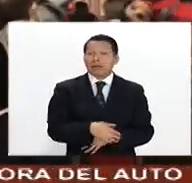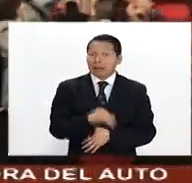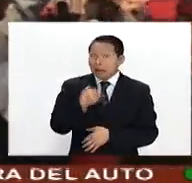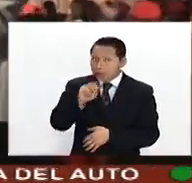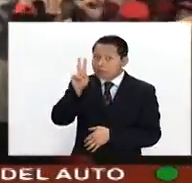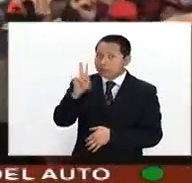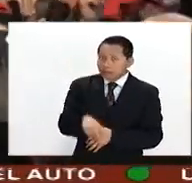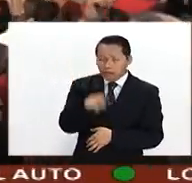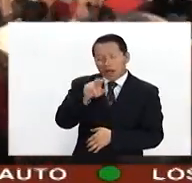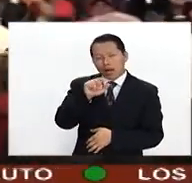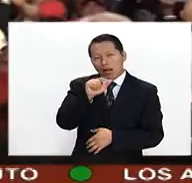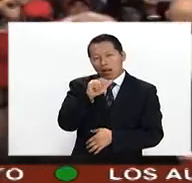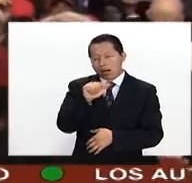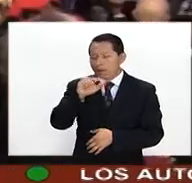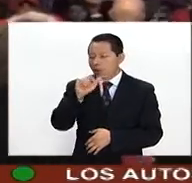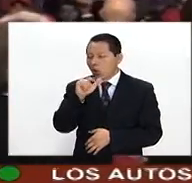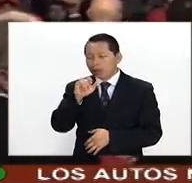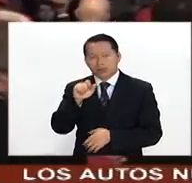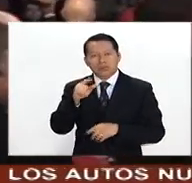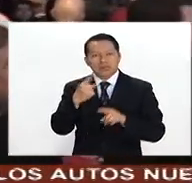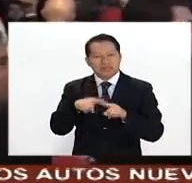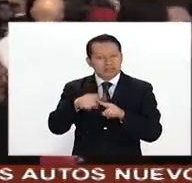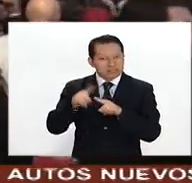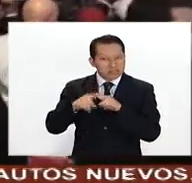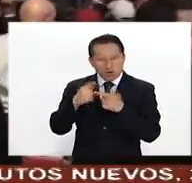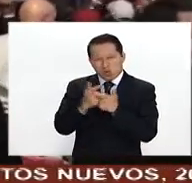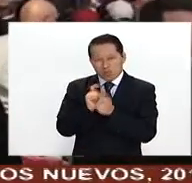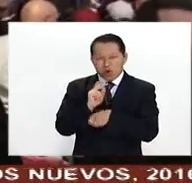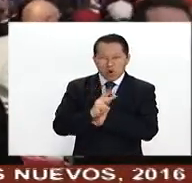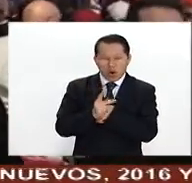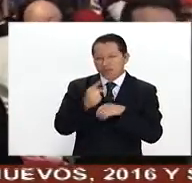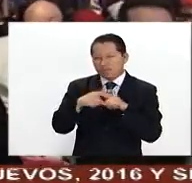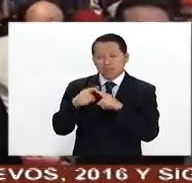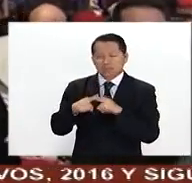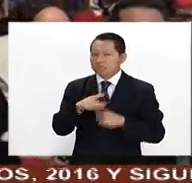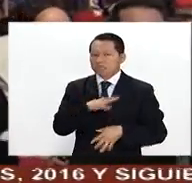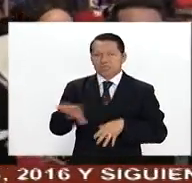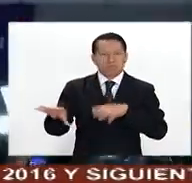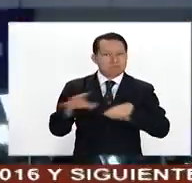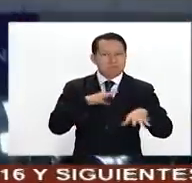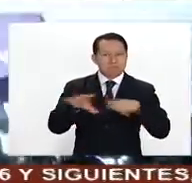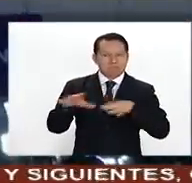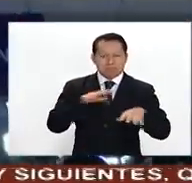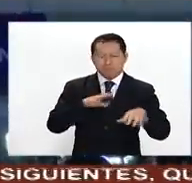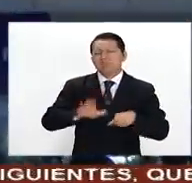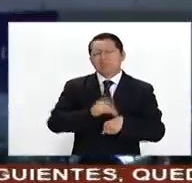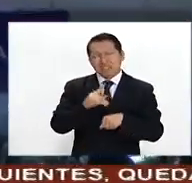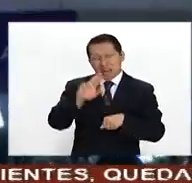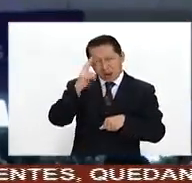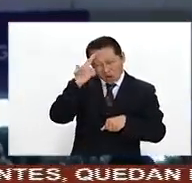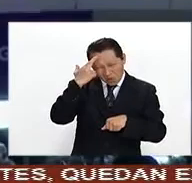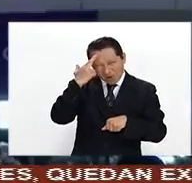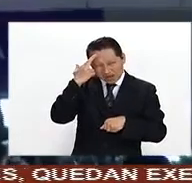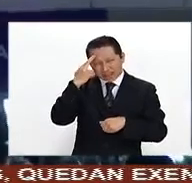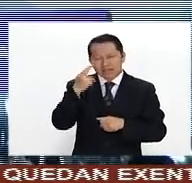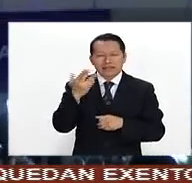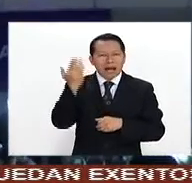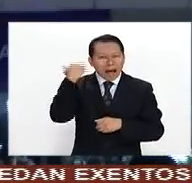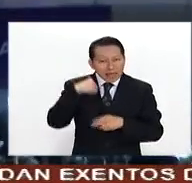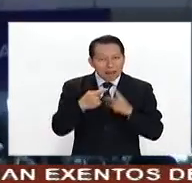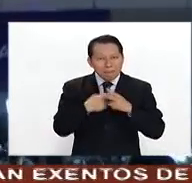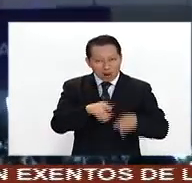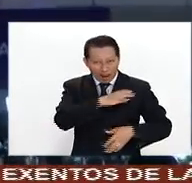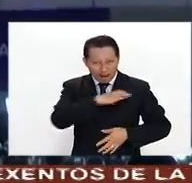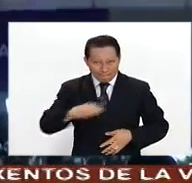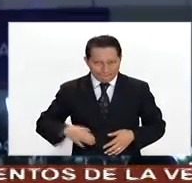rock. Y bueno, esto sucedió desde el inicio de la campaña electoral, cuando él, no sé si recordarás, que en sus actos